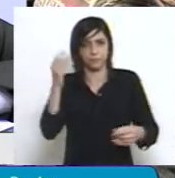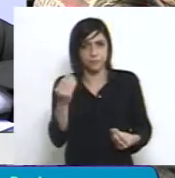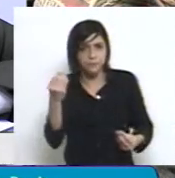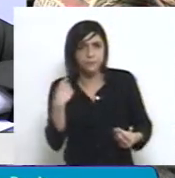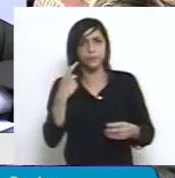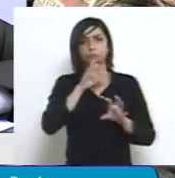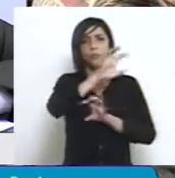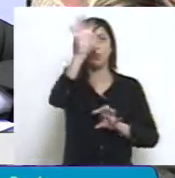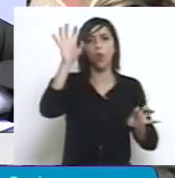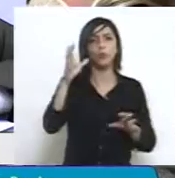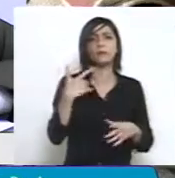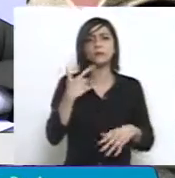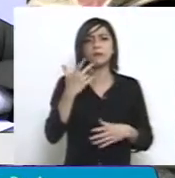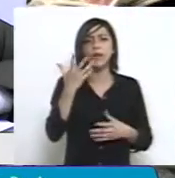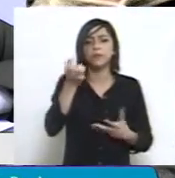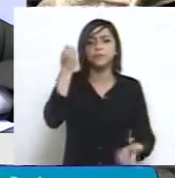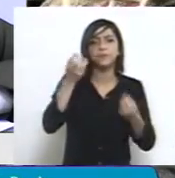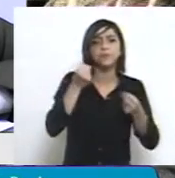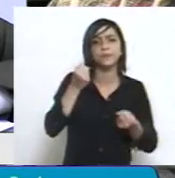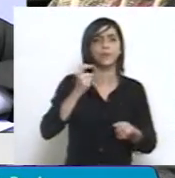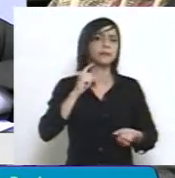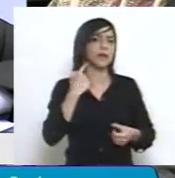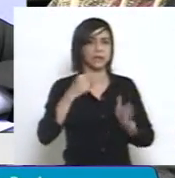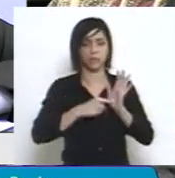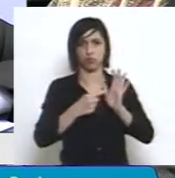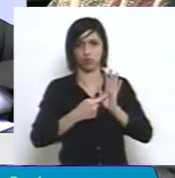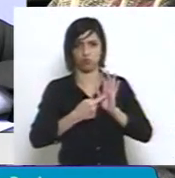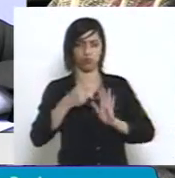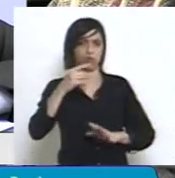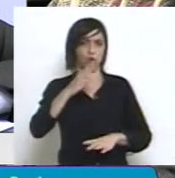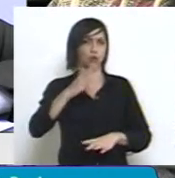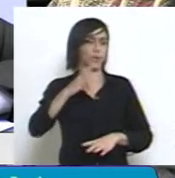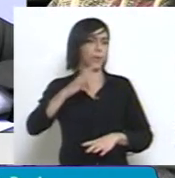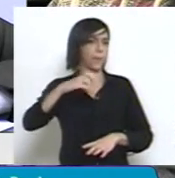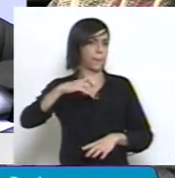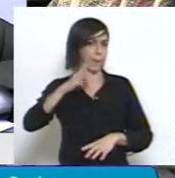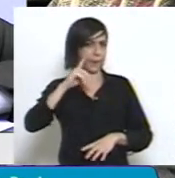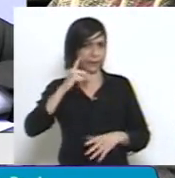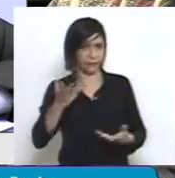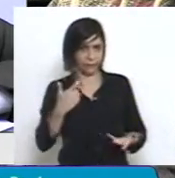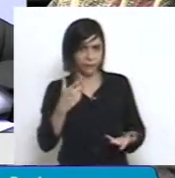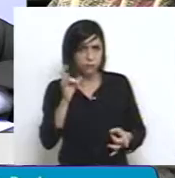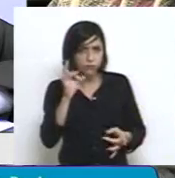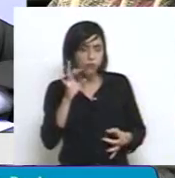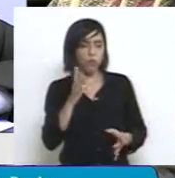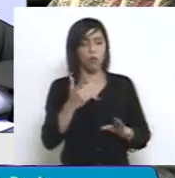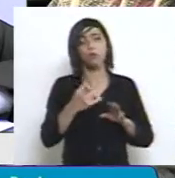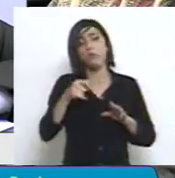las provincias son 13 puntos del PIB, bastante más que cuando este gobierno